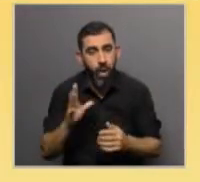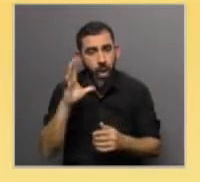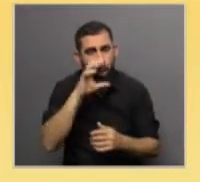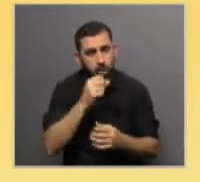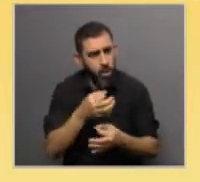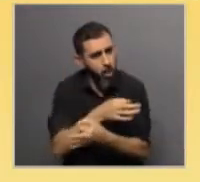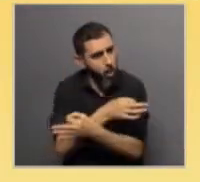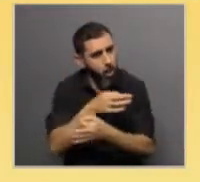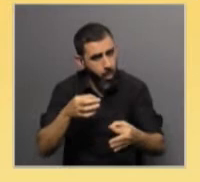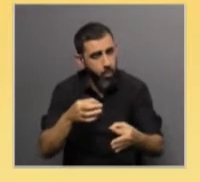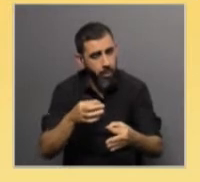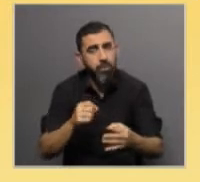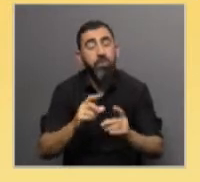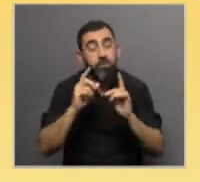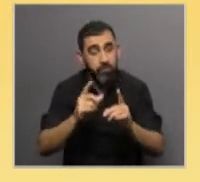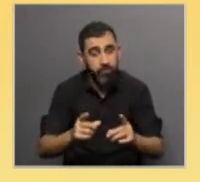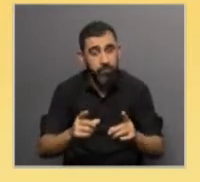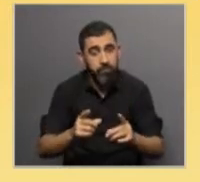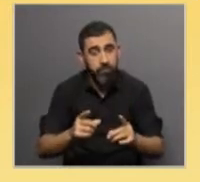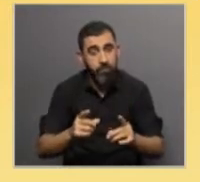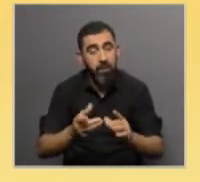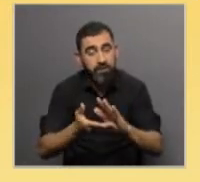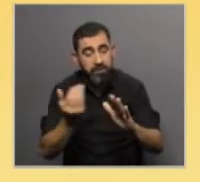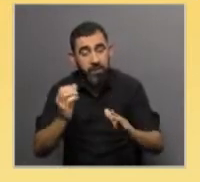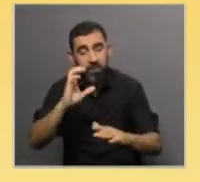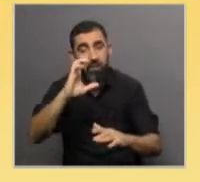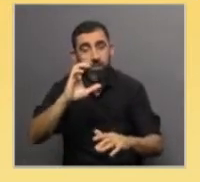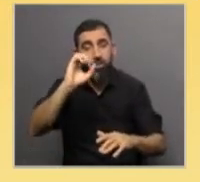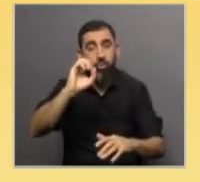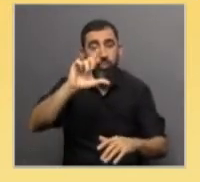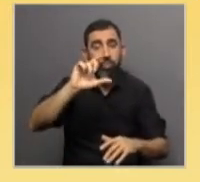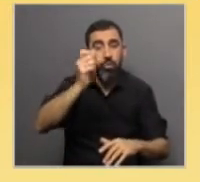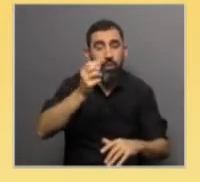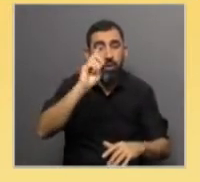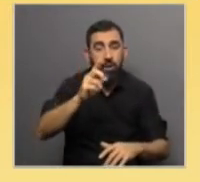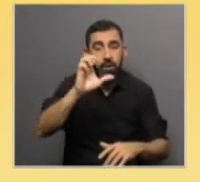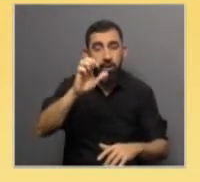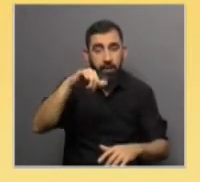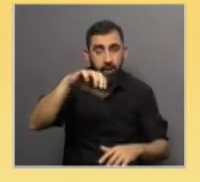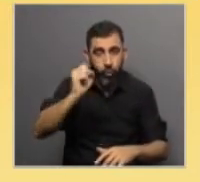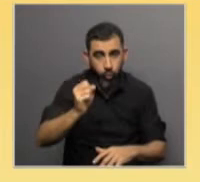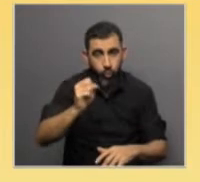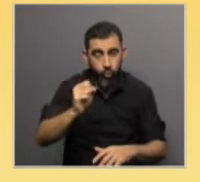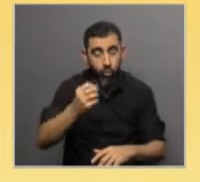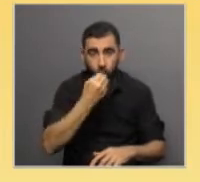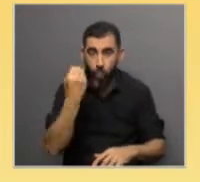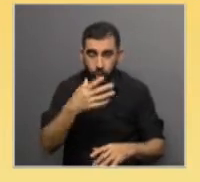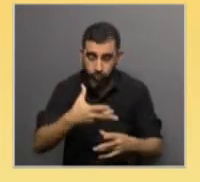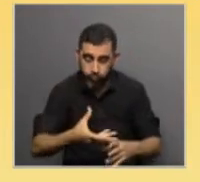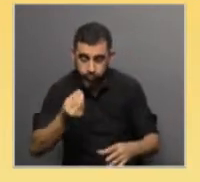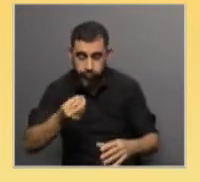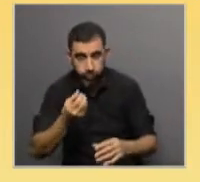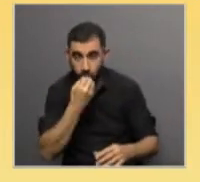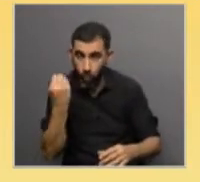bueno, al punto tal que hemos extraído colágeno de su interior, que secuenciamos, que eso tiene un valor para la